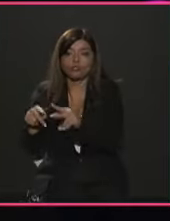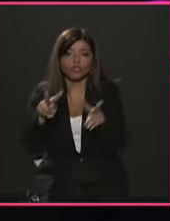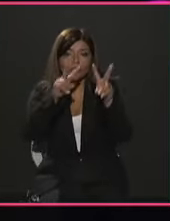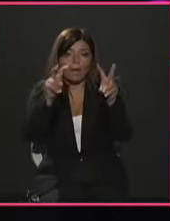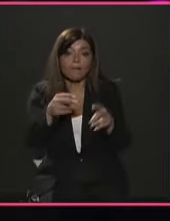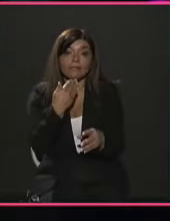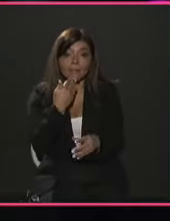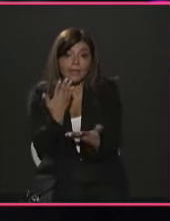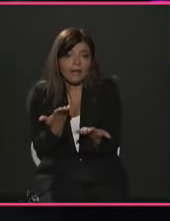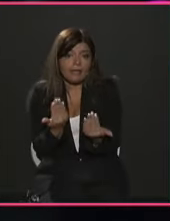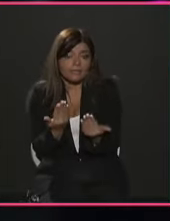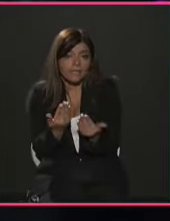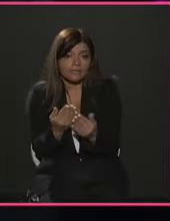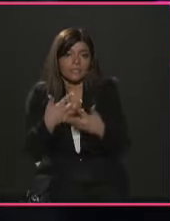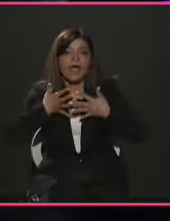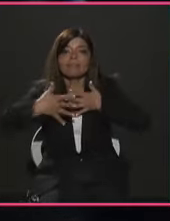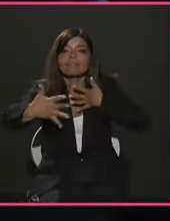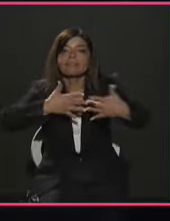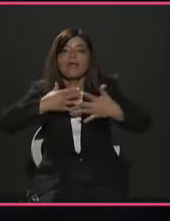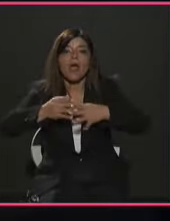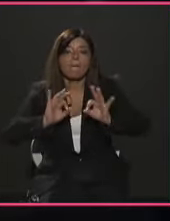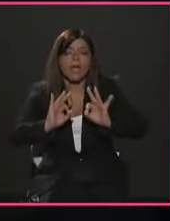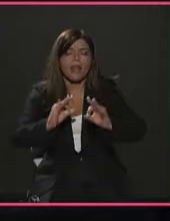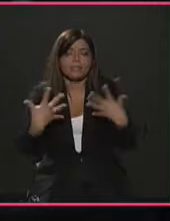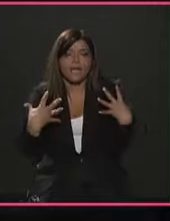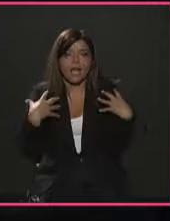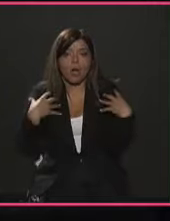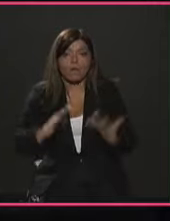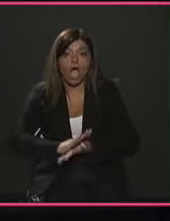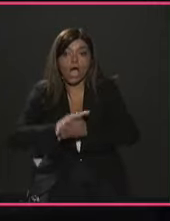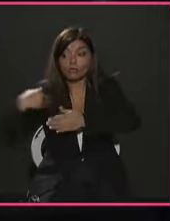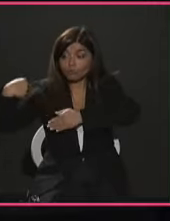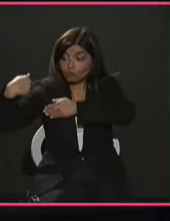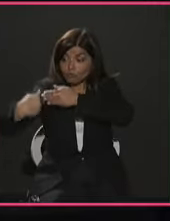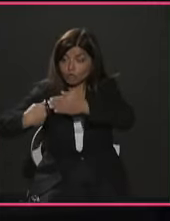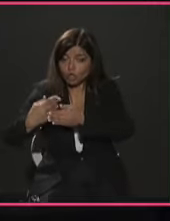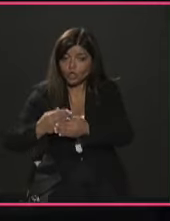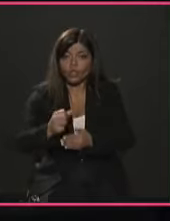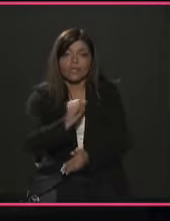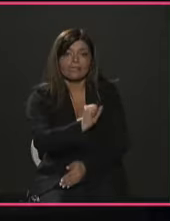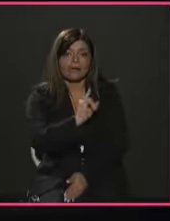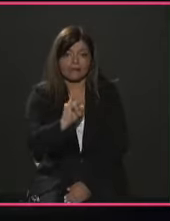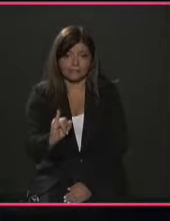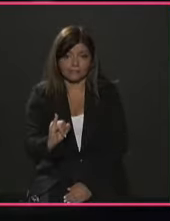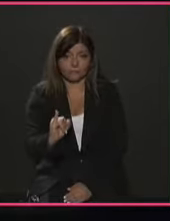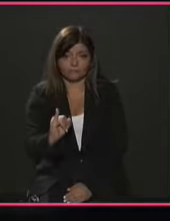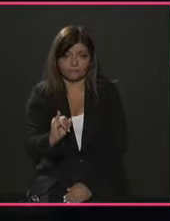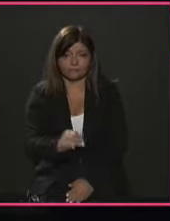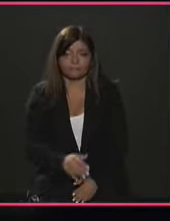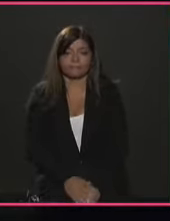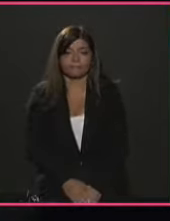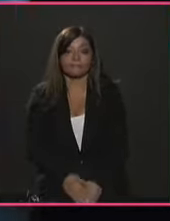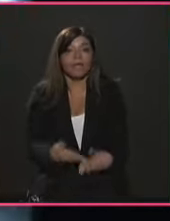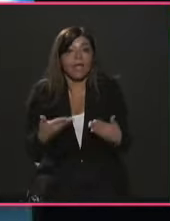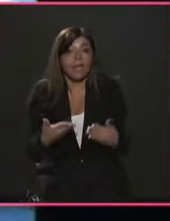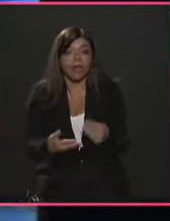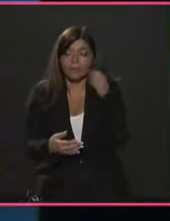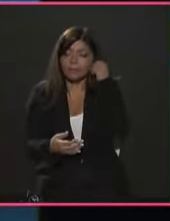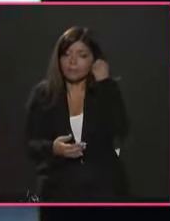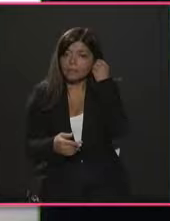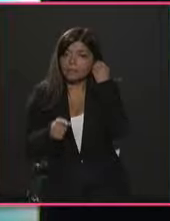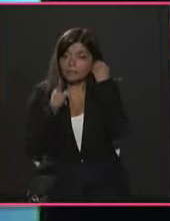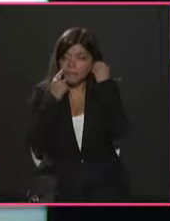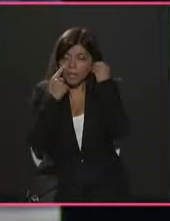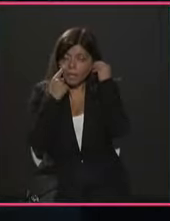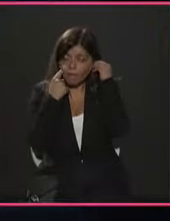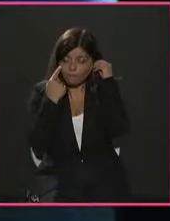requiere transparencia y responsabilidad en todo el ciclo de vida de la Inteligencia artificial aquí es donde vemos que